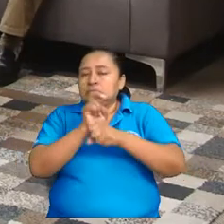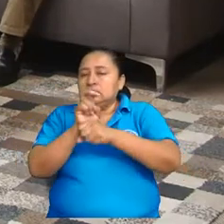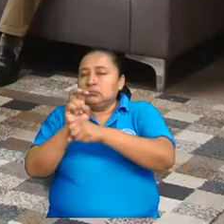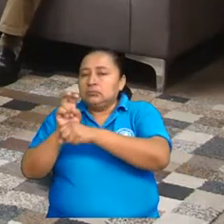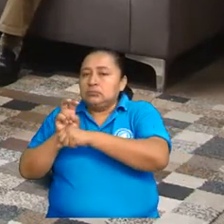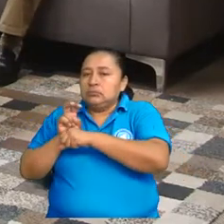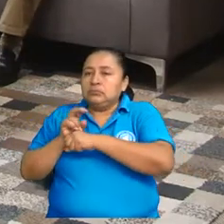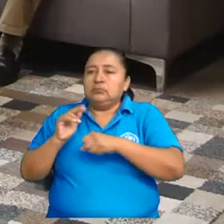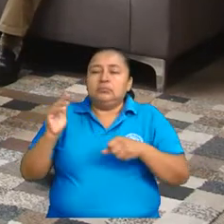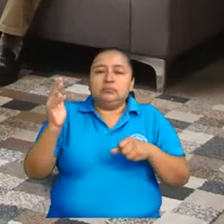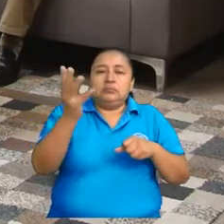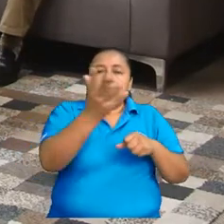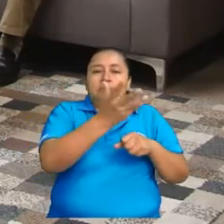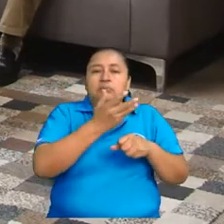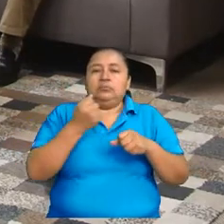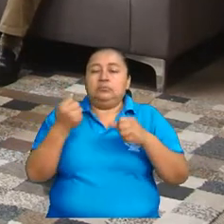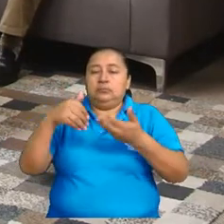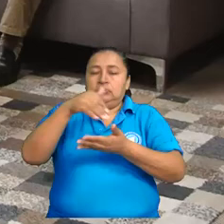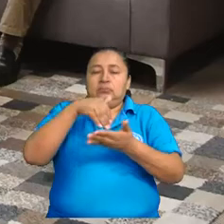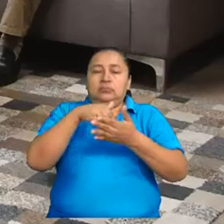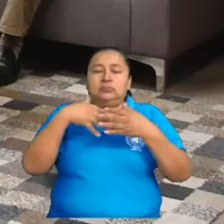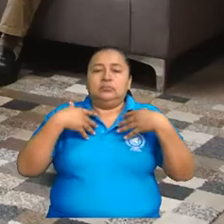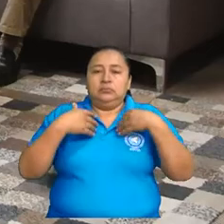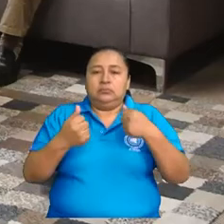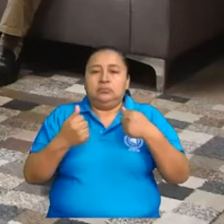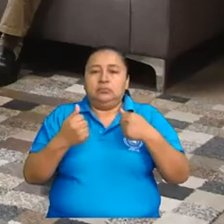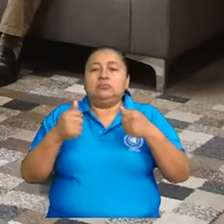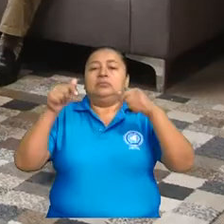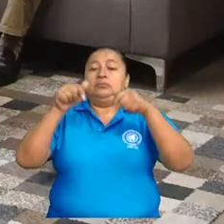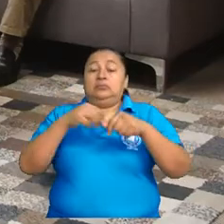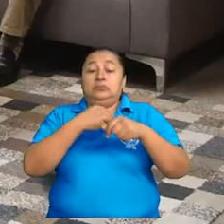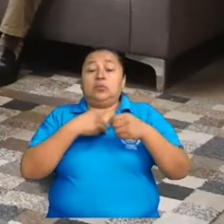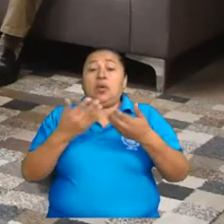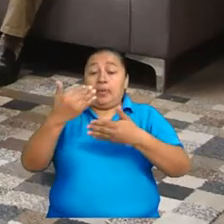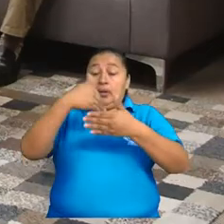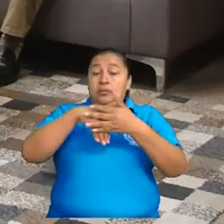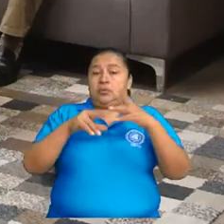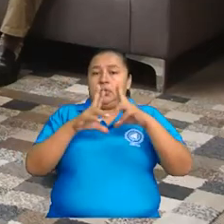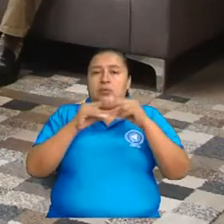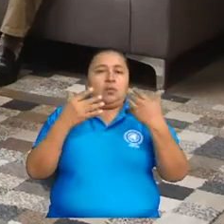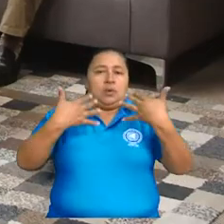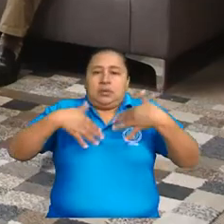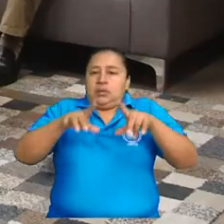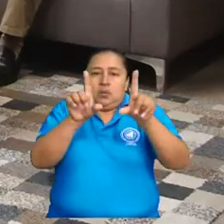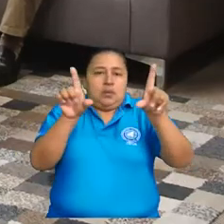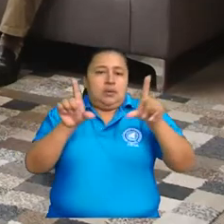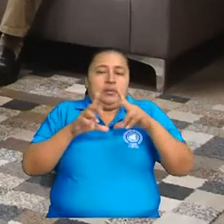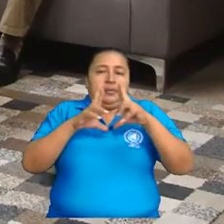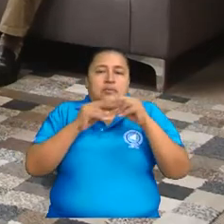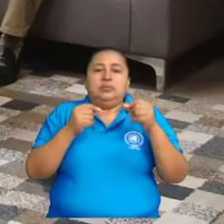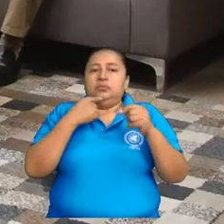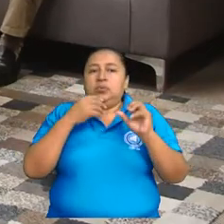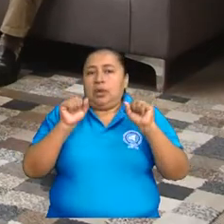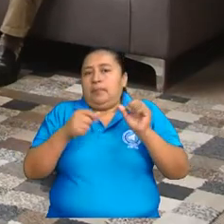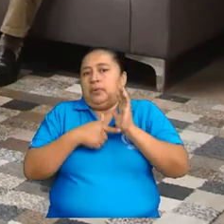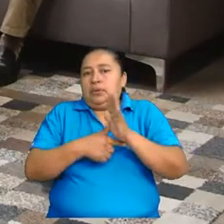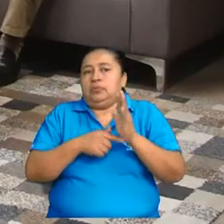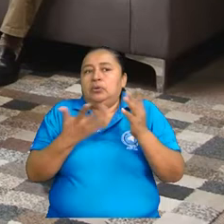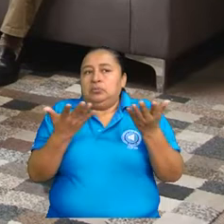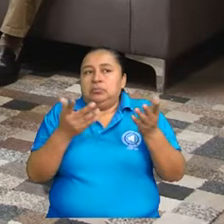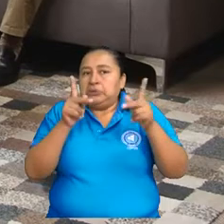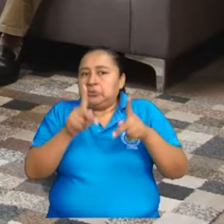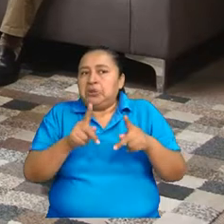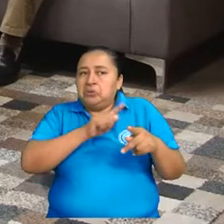en todas las unidades de salud del país, en el interior del país, en cualquier parte del país, porque ahí puede haber un caso que tiene